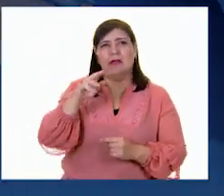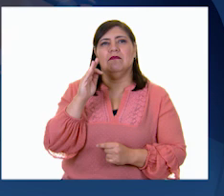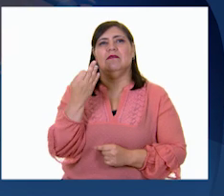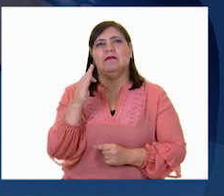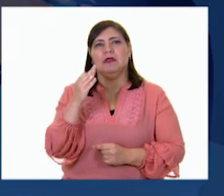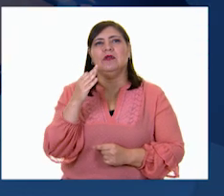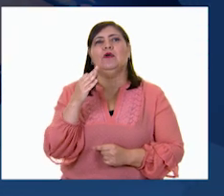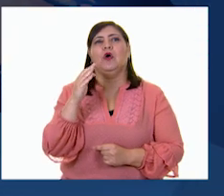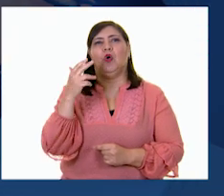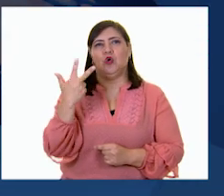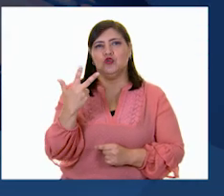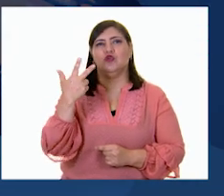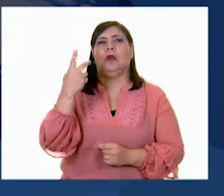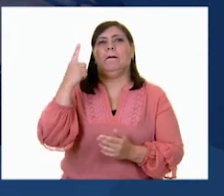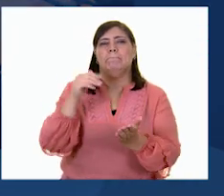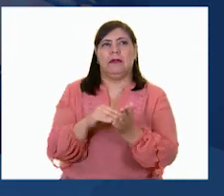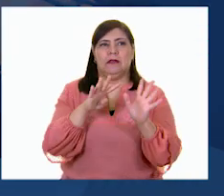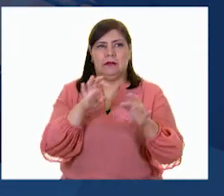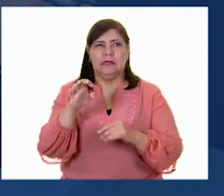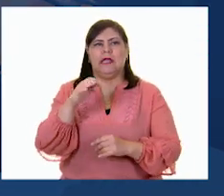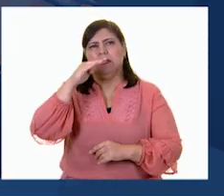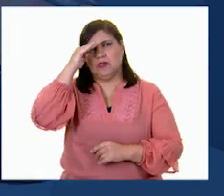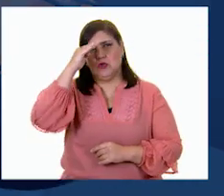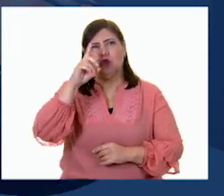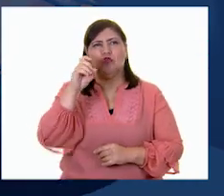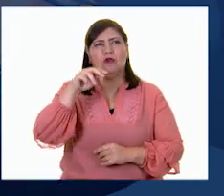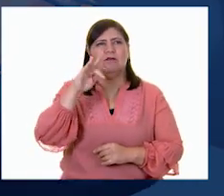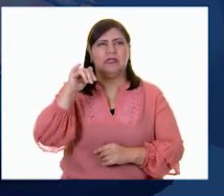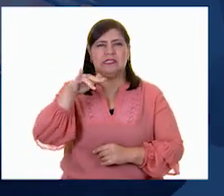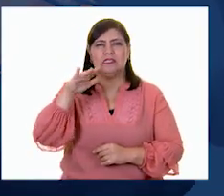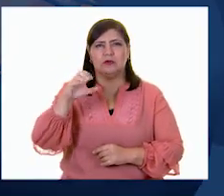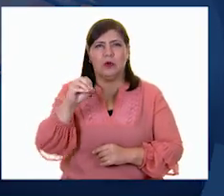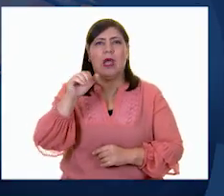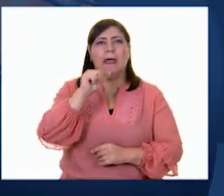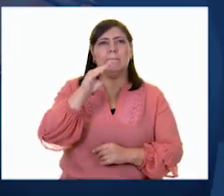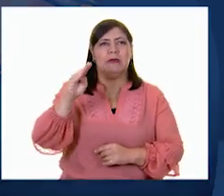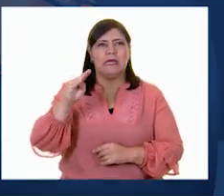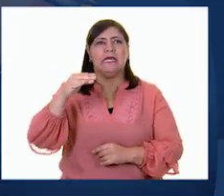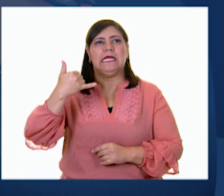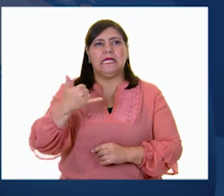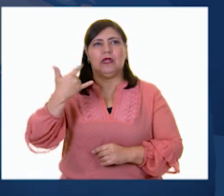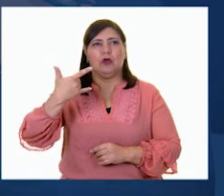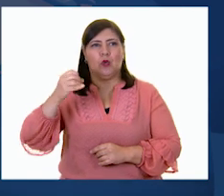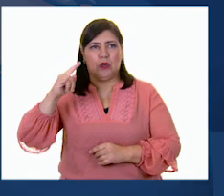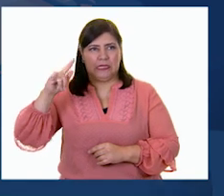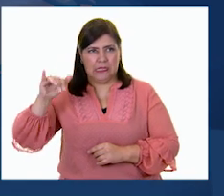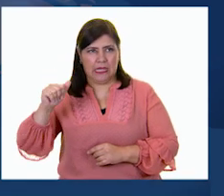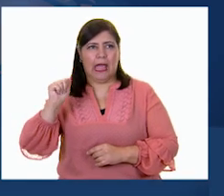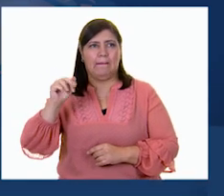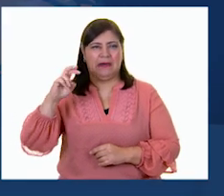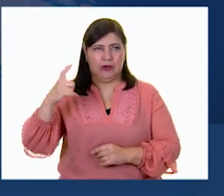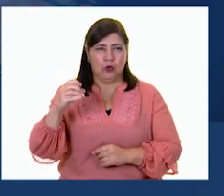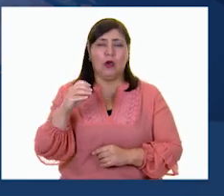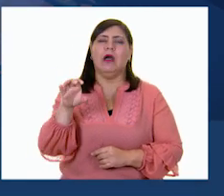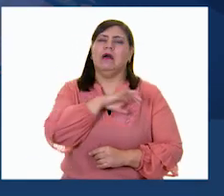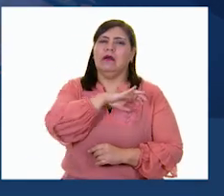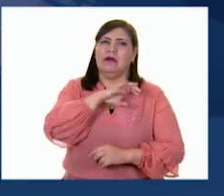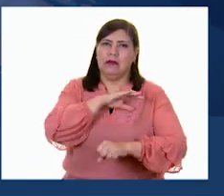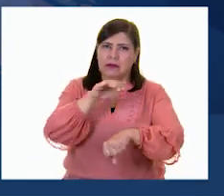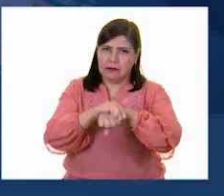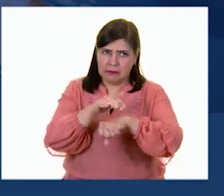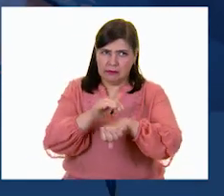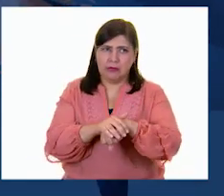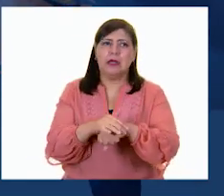de 1900. Señor don Francisco A.B. y Goitia, Ábrego. Muy estimado amigo, recibí